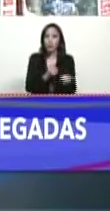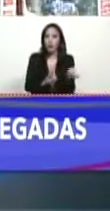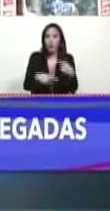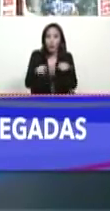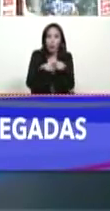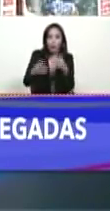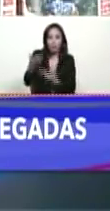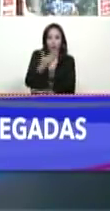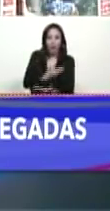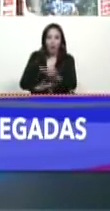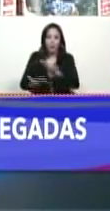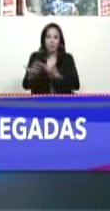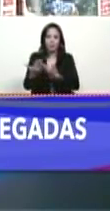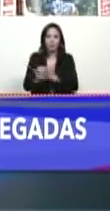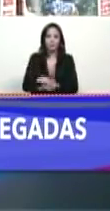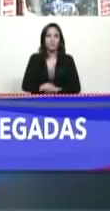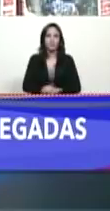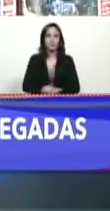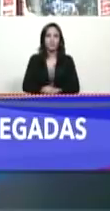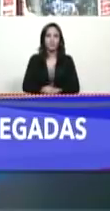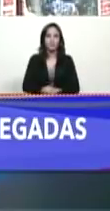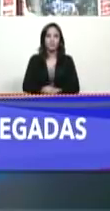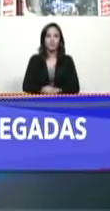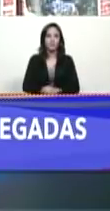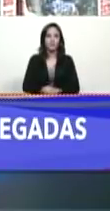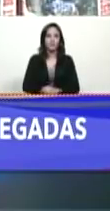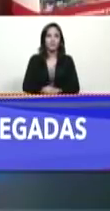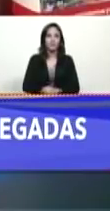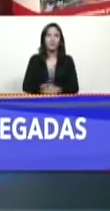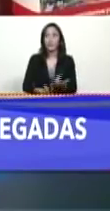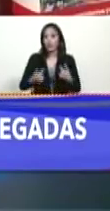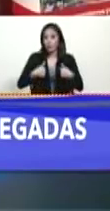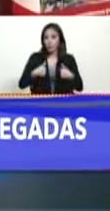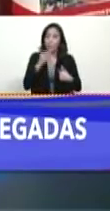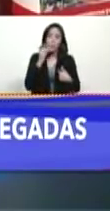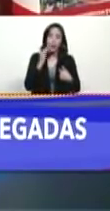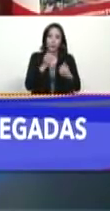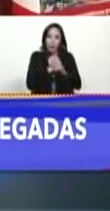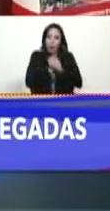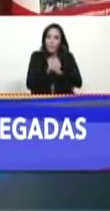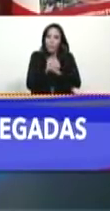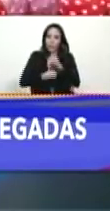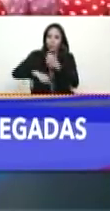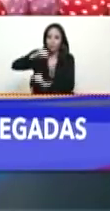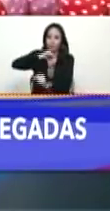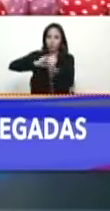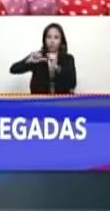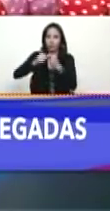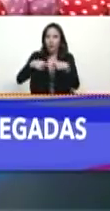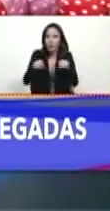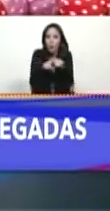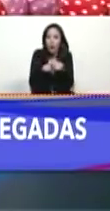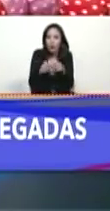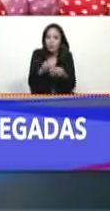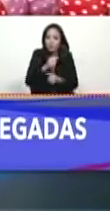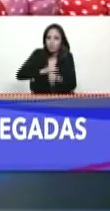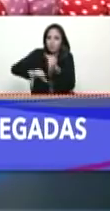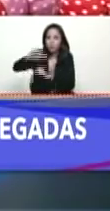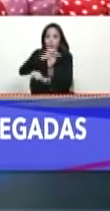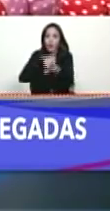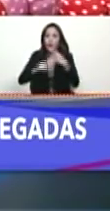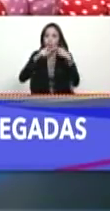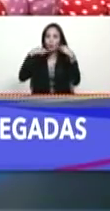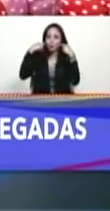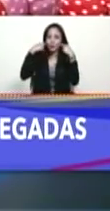para recibir. Dar para recibir. El que da amor, recibe amor. El que regala una